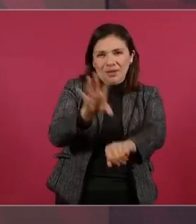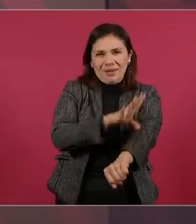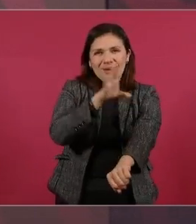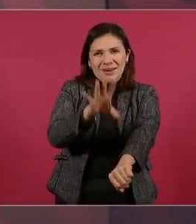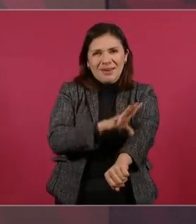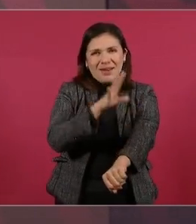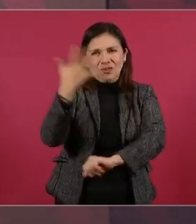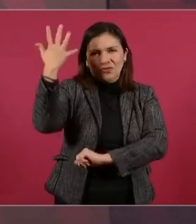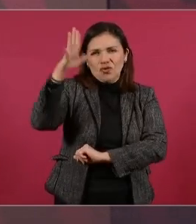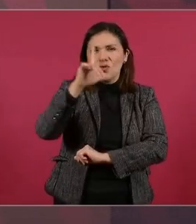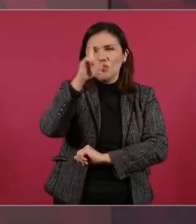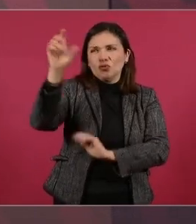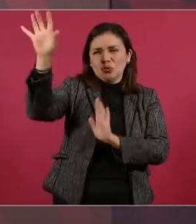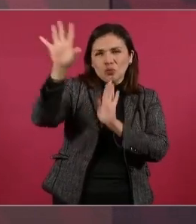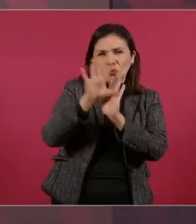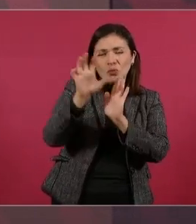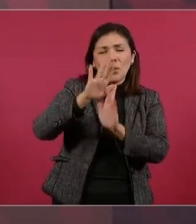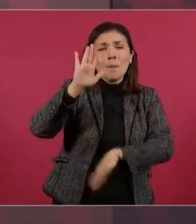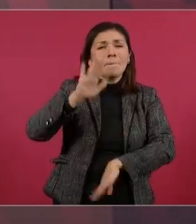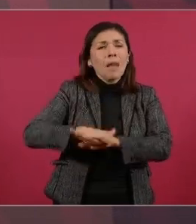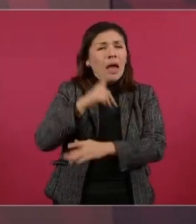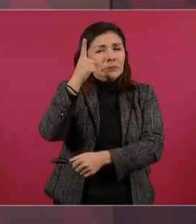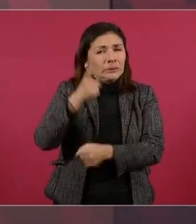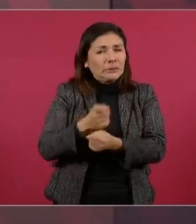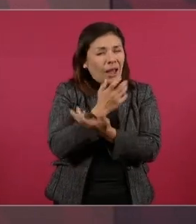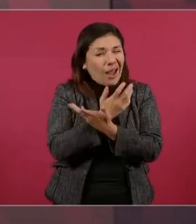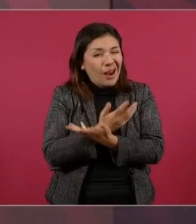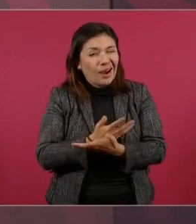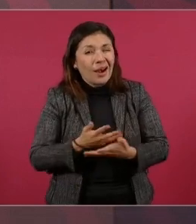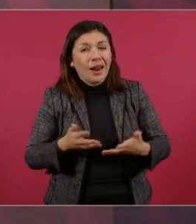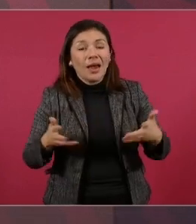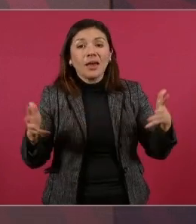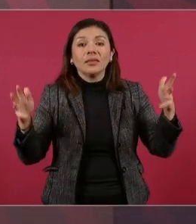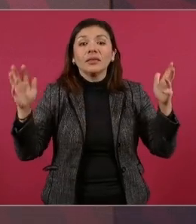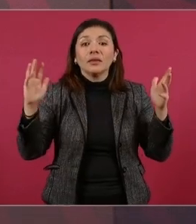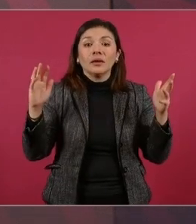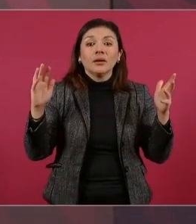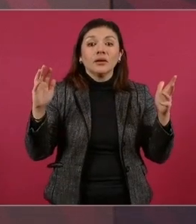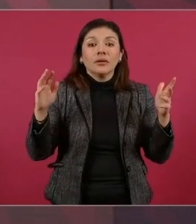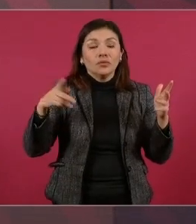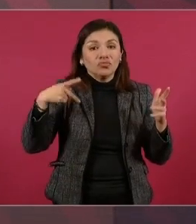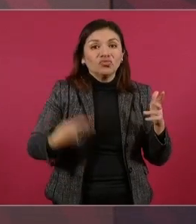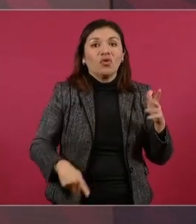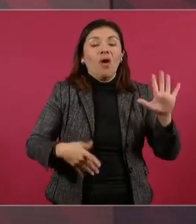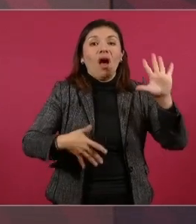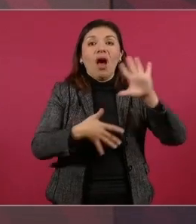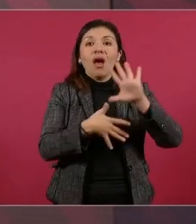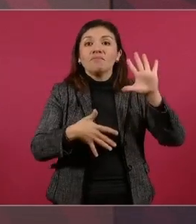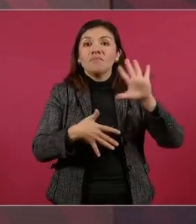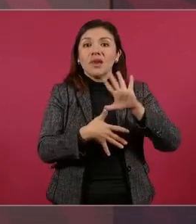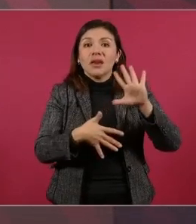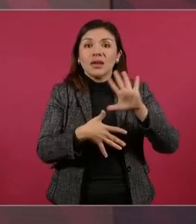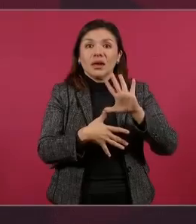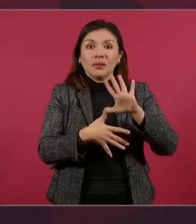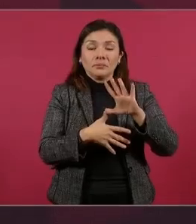energía solar más grande de América